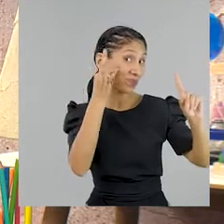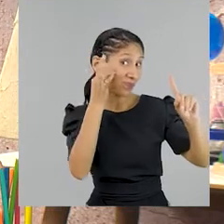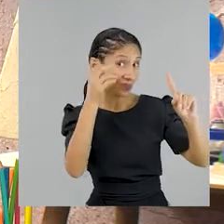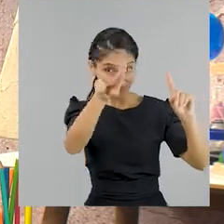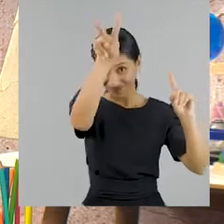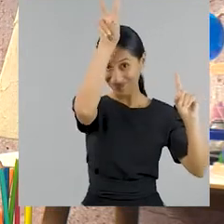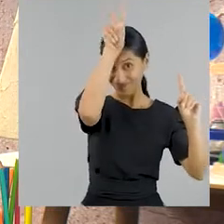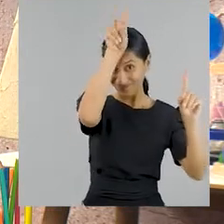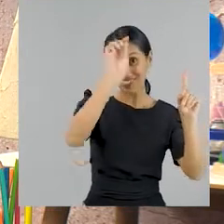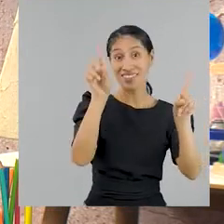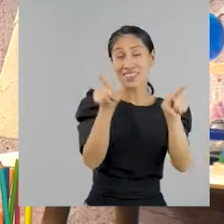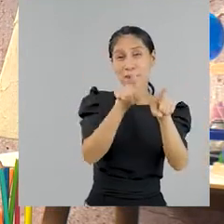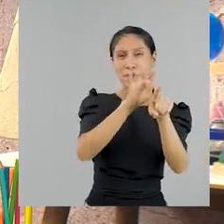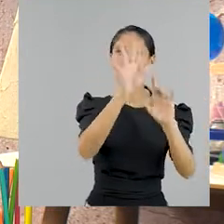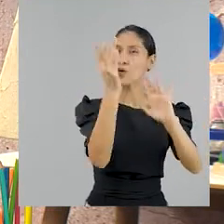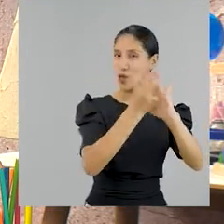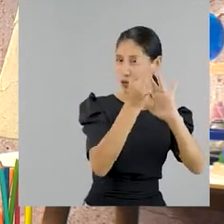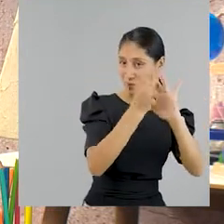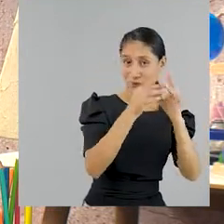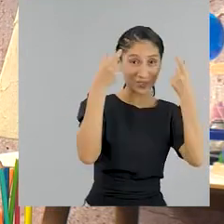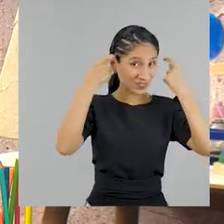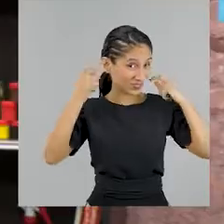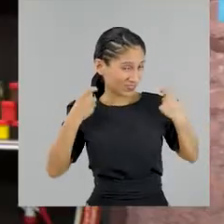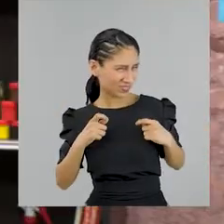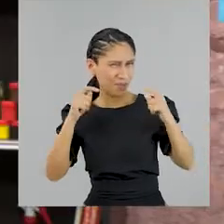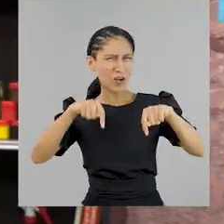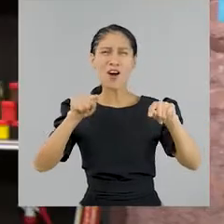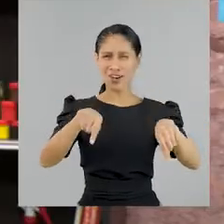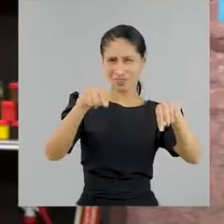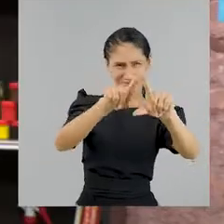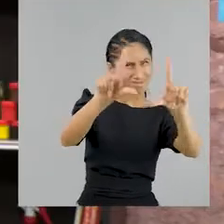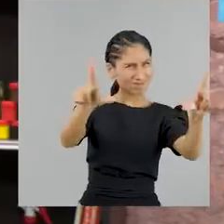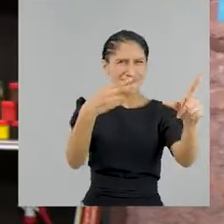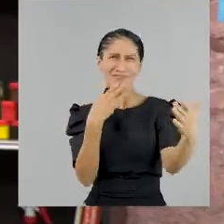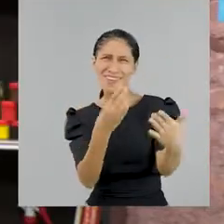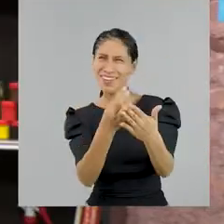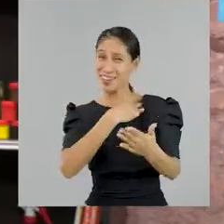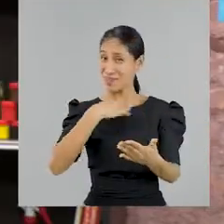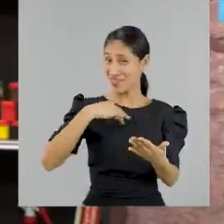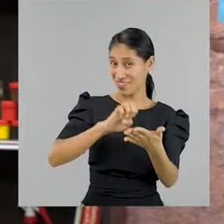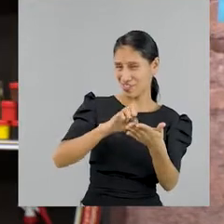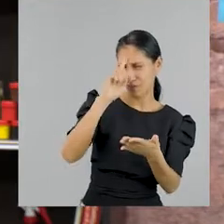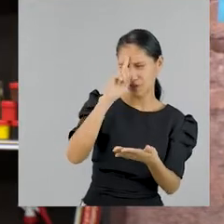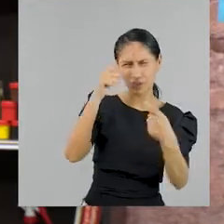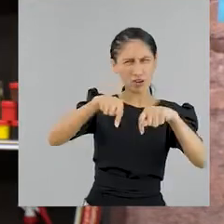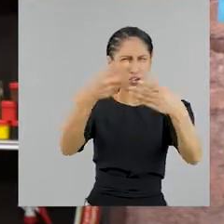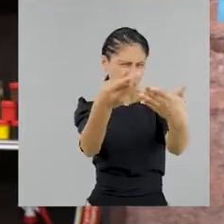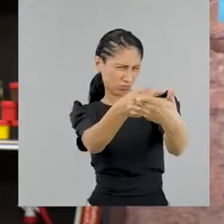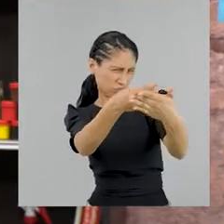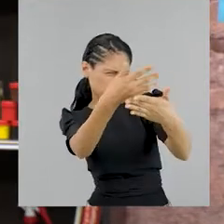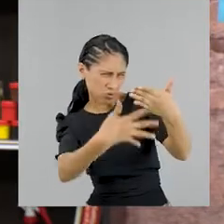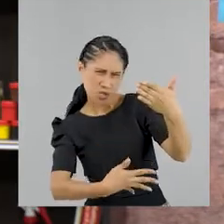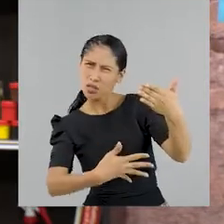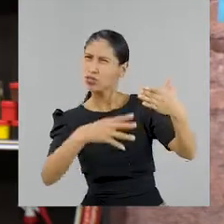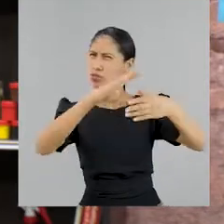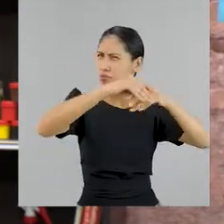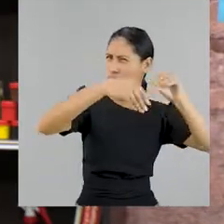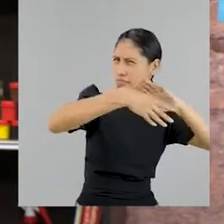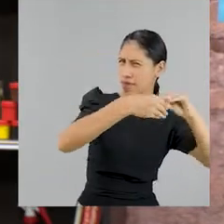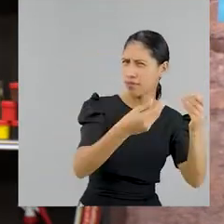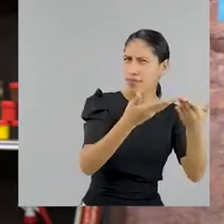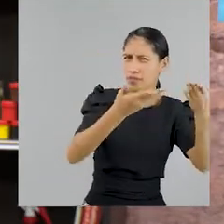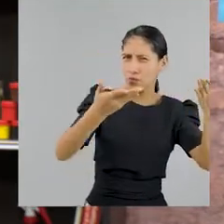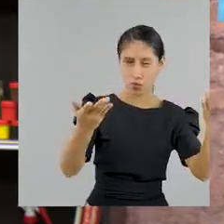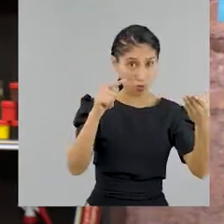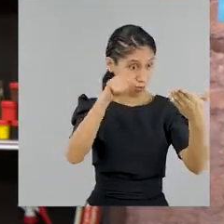gracias a una iniciativa del Ministerio de Educación. Acabas de darnos un concepto muy claro sobre los textos narrativos y